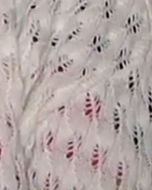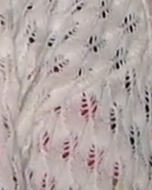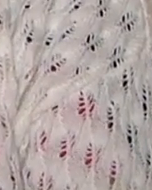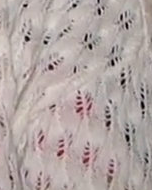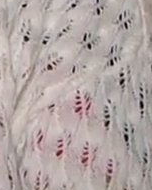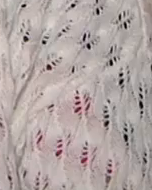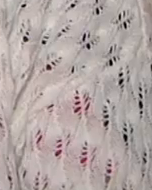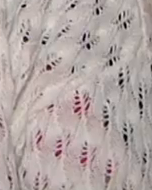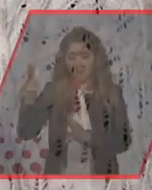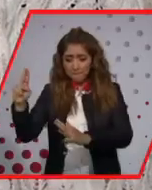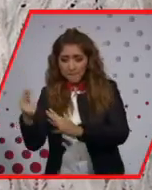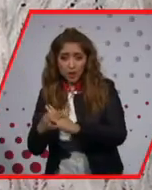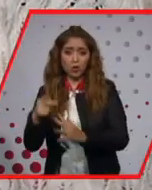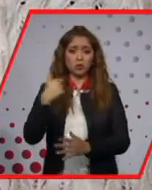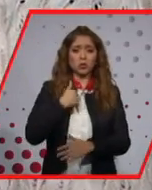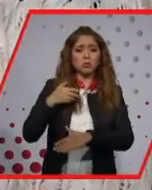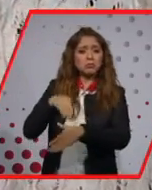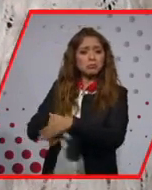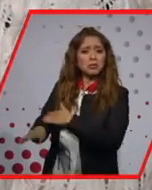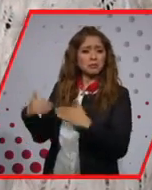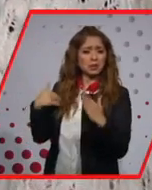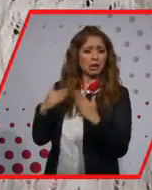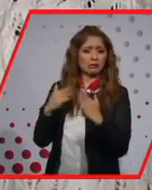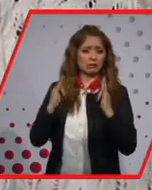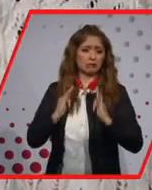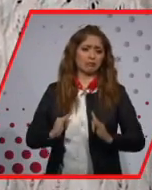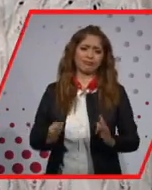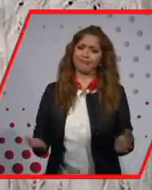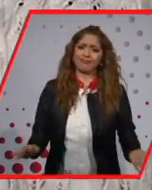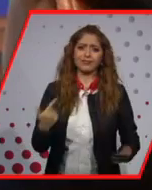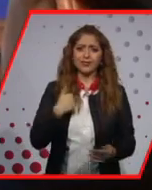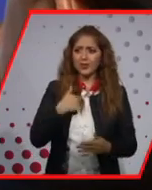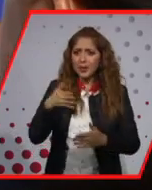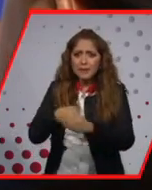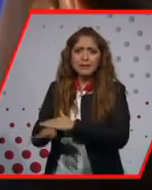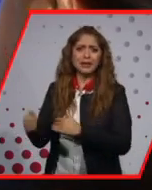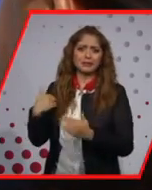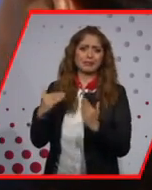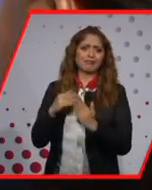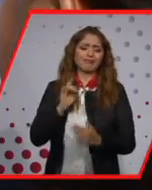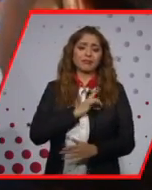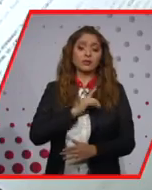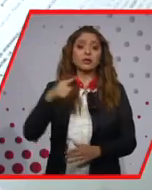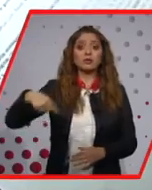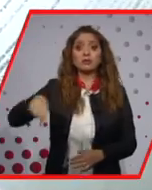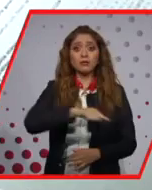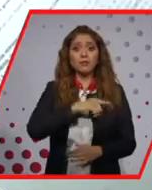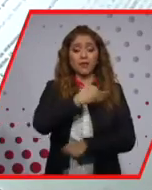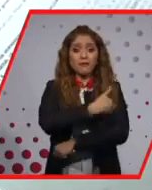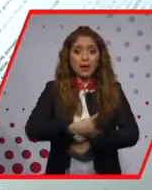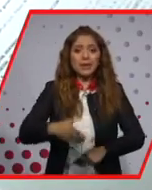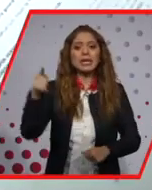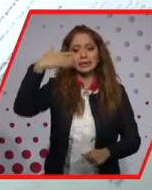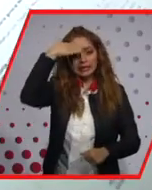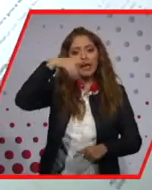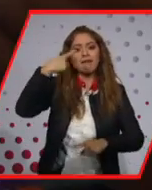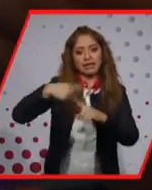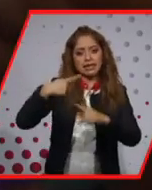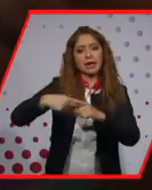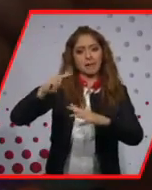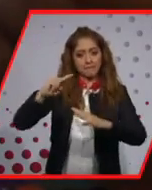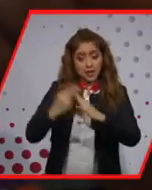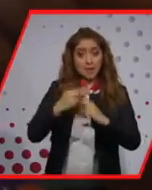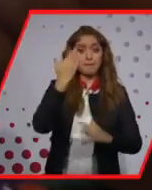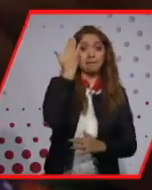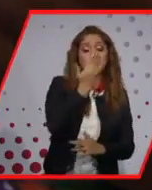tan tranquilo? No me hubiera metido a mi casa. Ambas familias tienen idea de quiénes son los verdaderos asesinos. Piden que